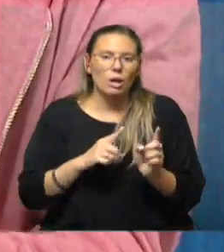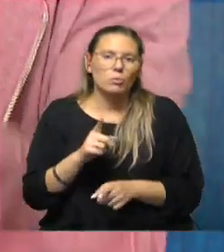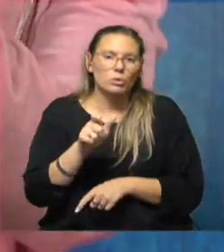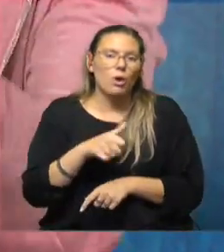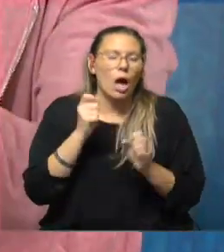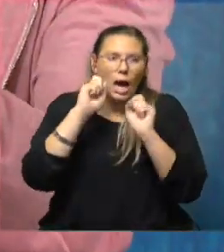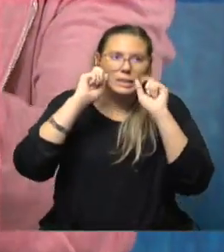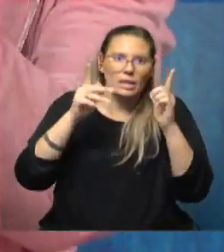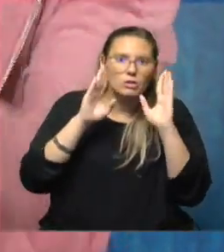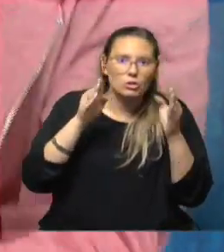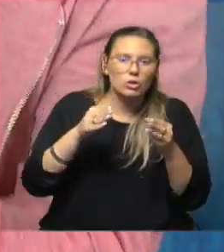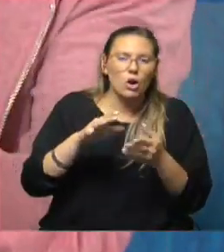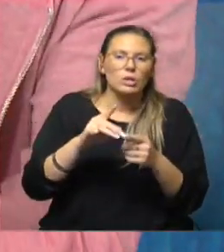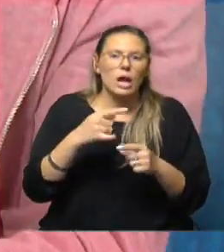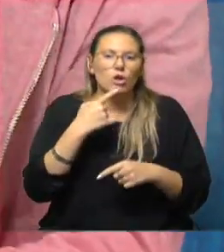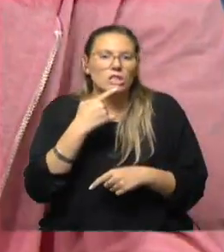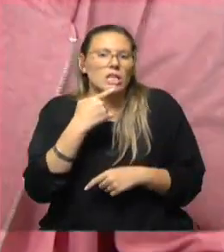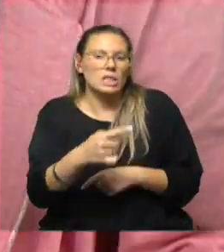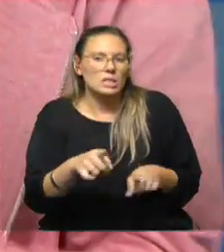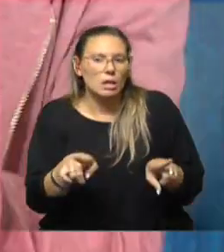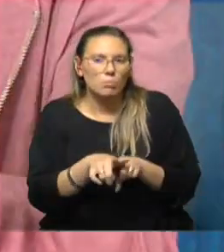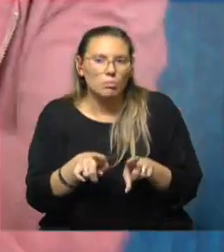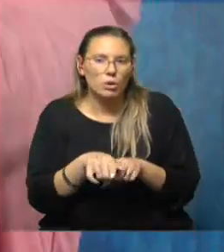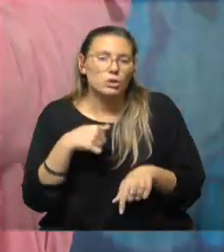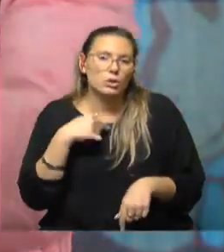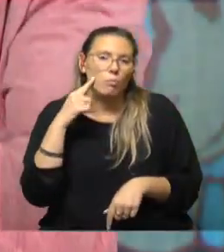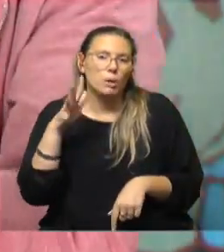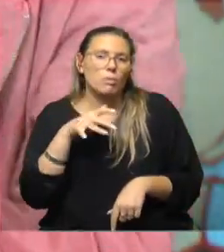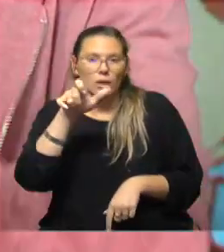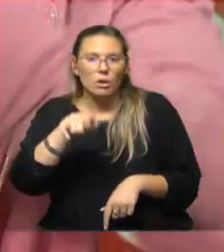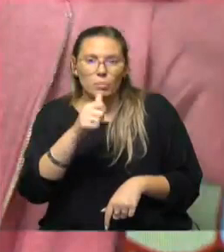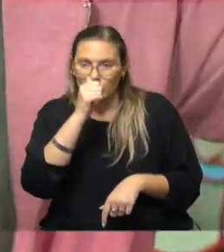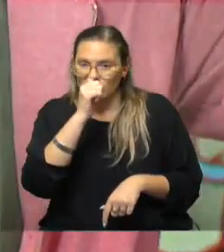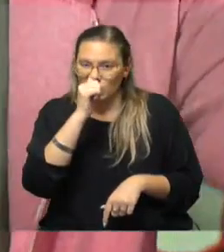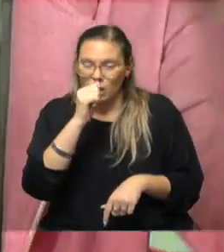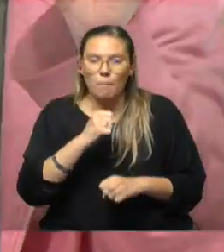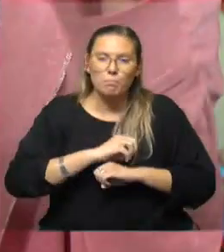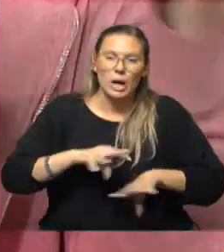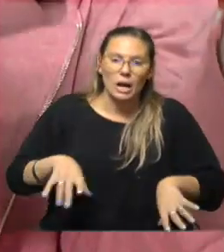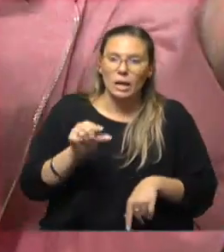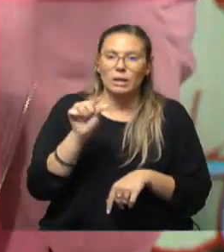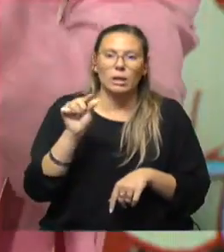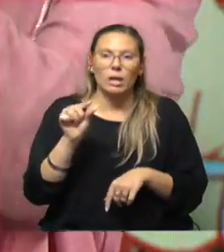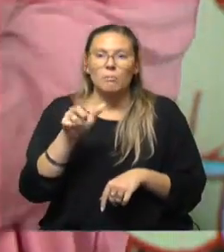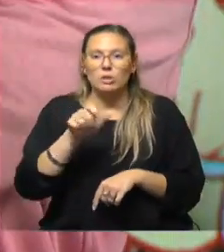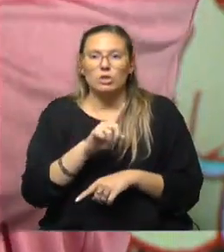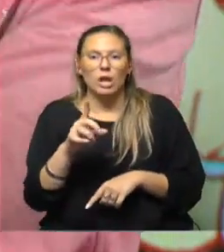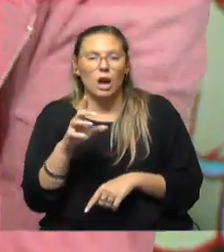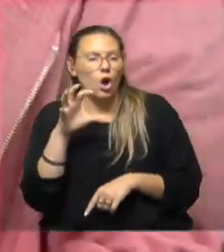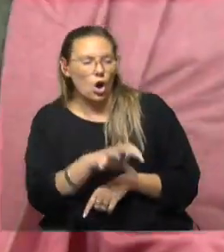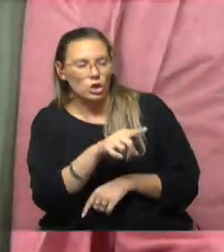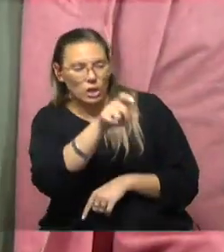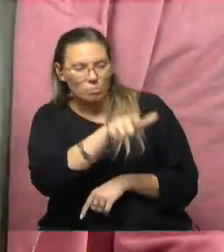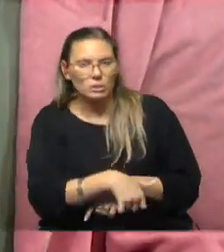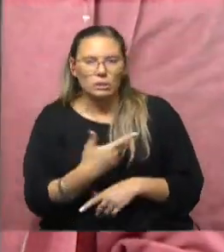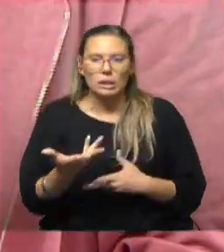prestando atención a la literalidad de lo que se está diciendo y yo veo al que la está pasando mal, al que acaba de, no sé, al que no detesta, al que detesta al otro